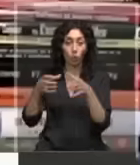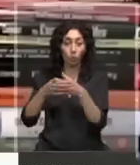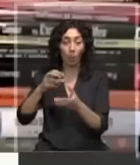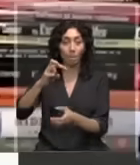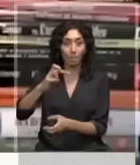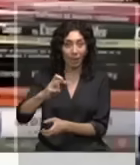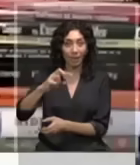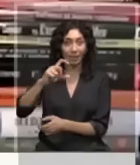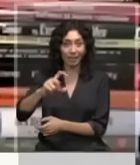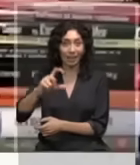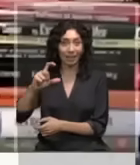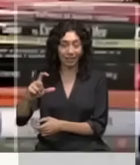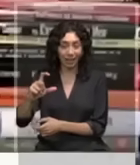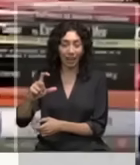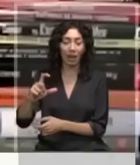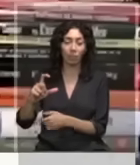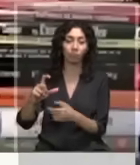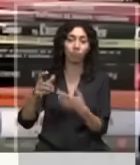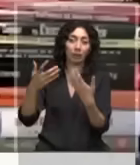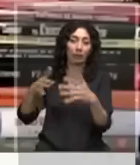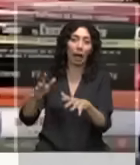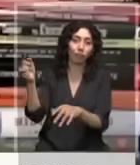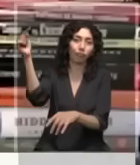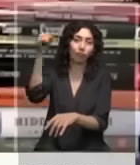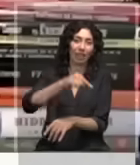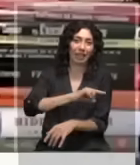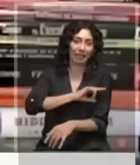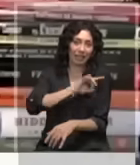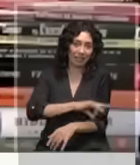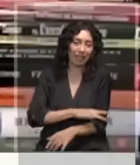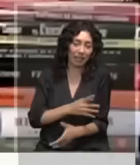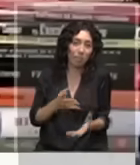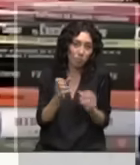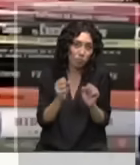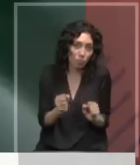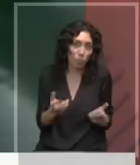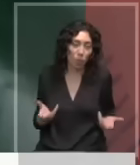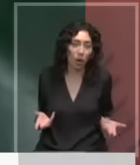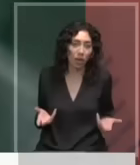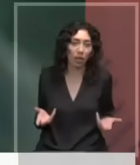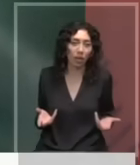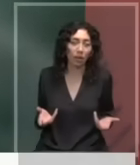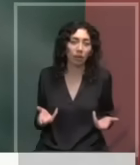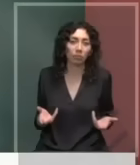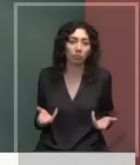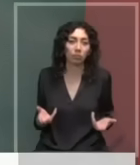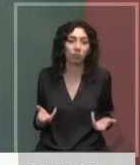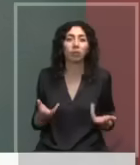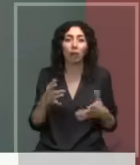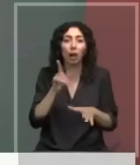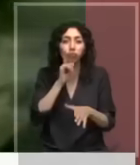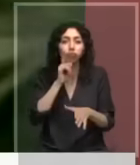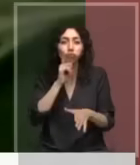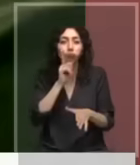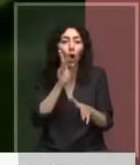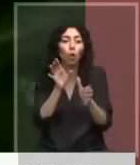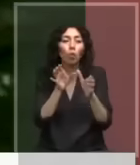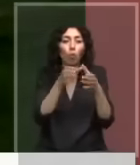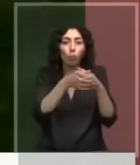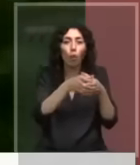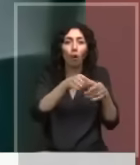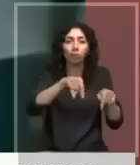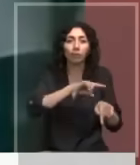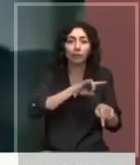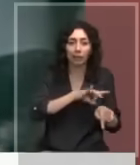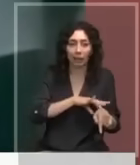estuviera ya en Chile, ya operando en Chile, ya con células en Chile. Pero cada